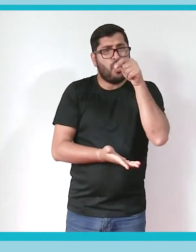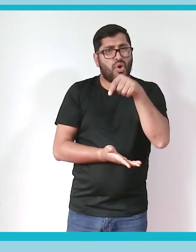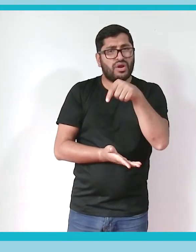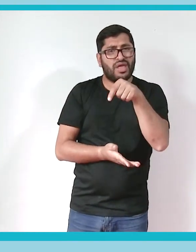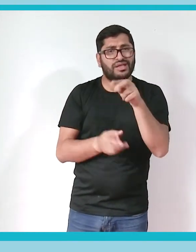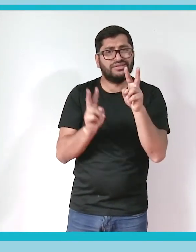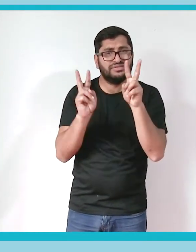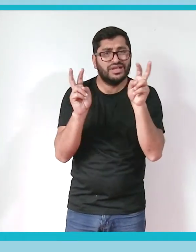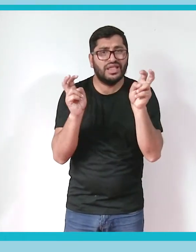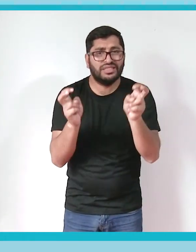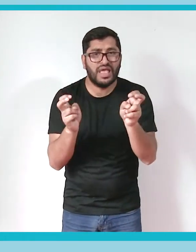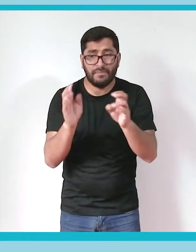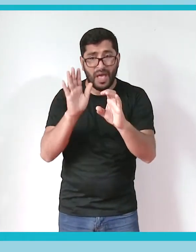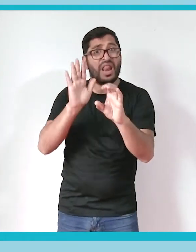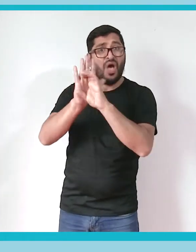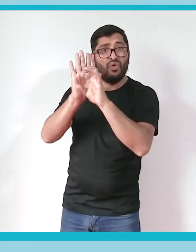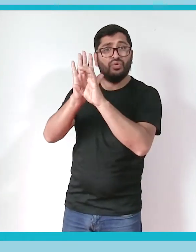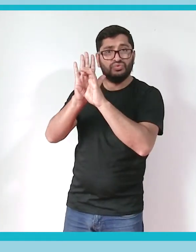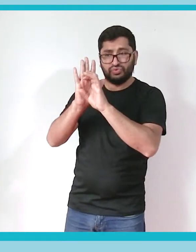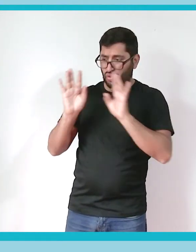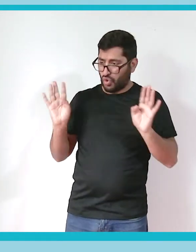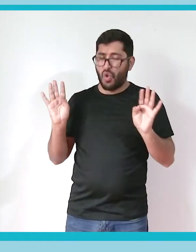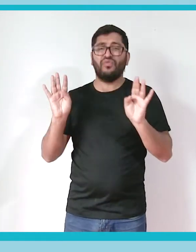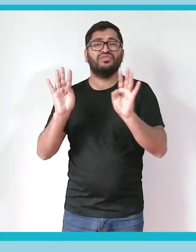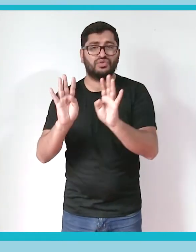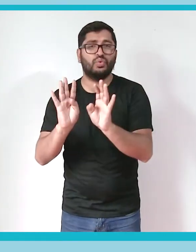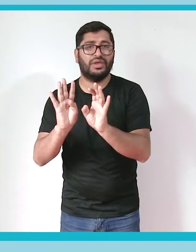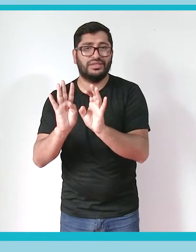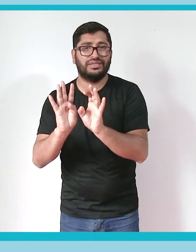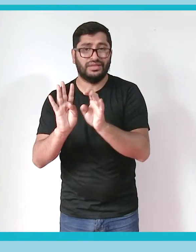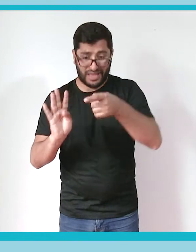además porque, según los